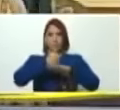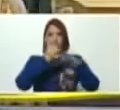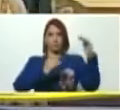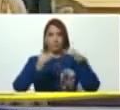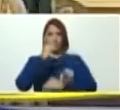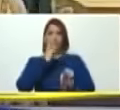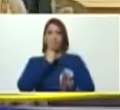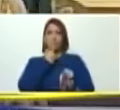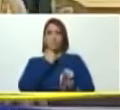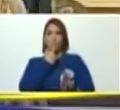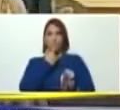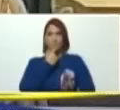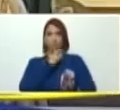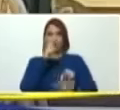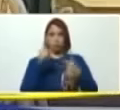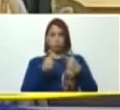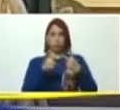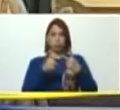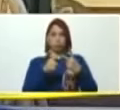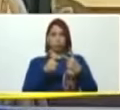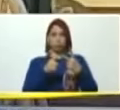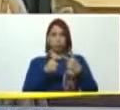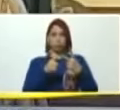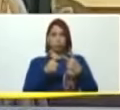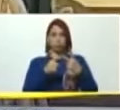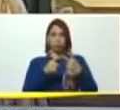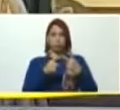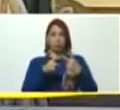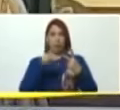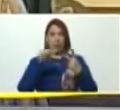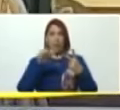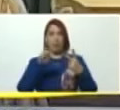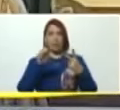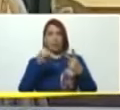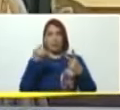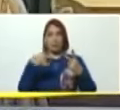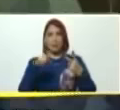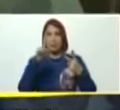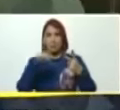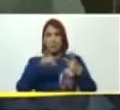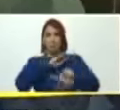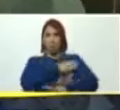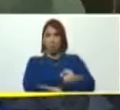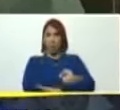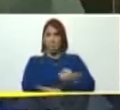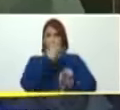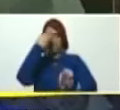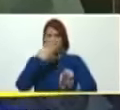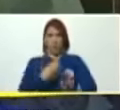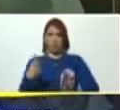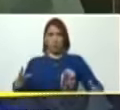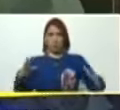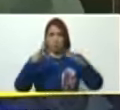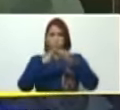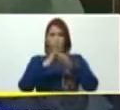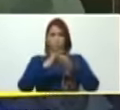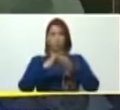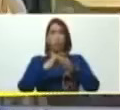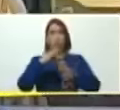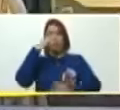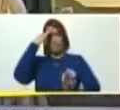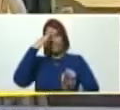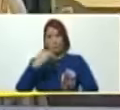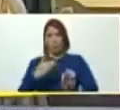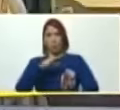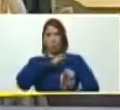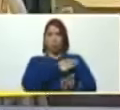Padrino López, señor general en jefe Domingo Hernández Lares, el poder militar. Unión, poder militar, poder popular. Poder